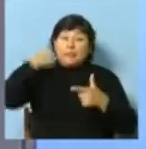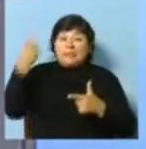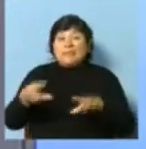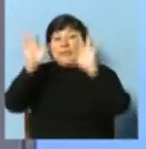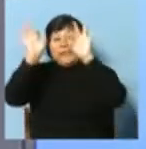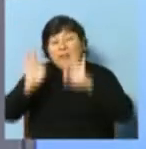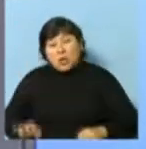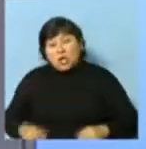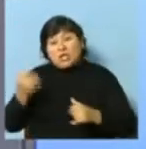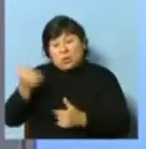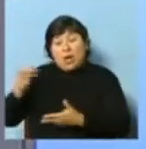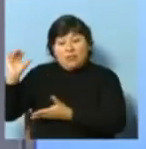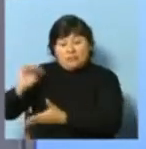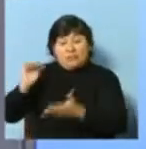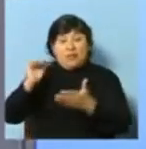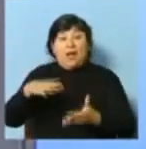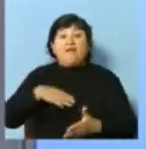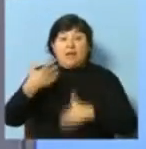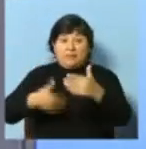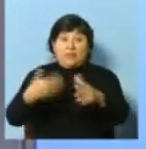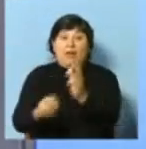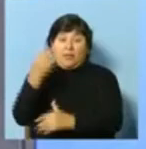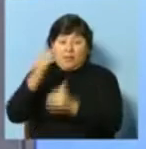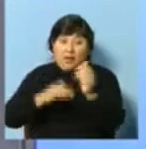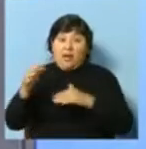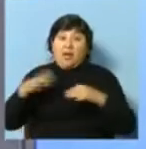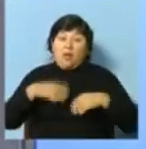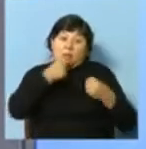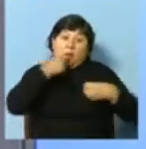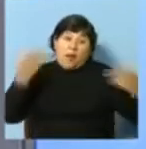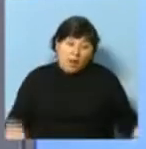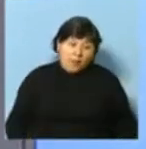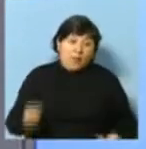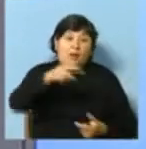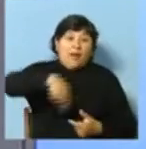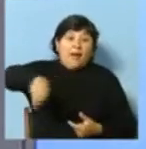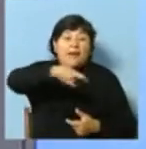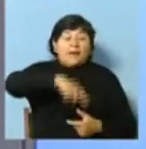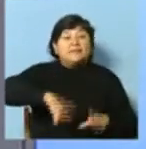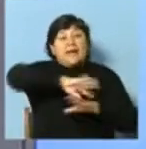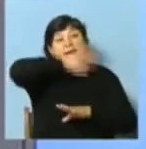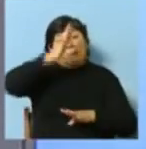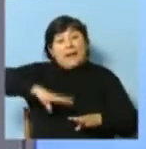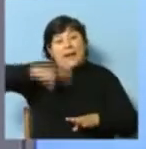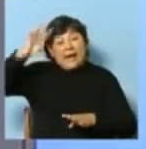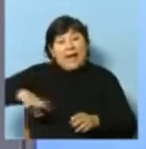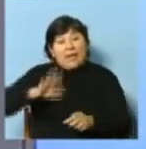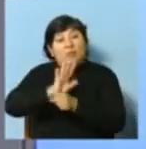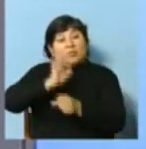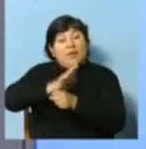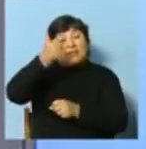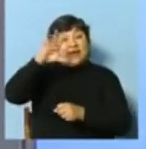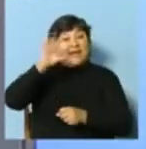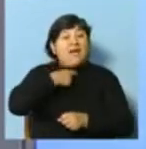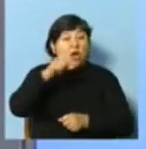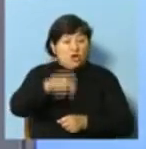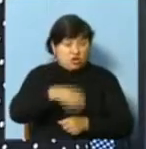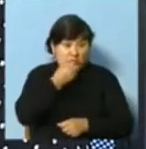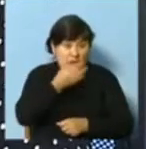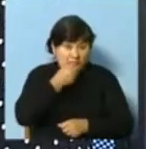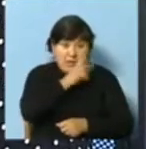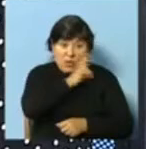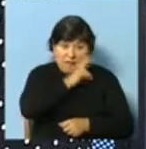y que van para adelante como por ejemplo la refuncionalización del mercado 6 de agosto hemos firmado hace